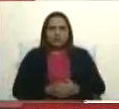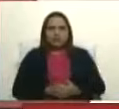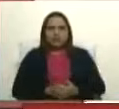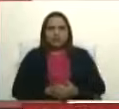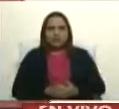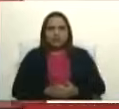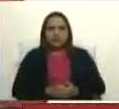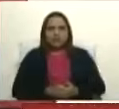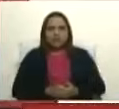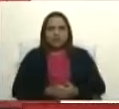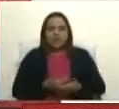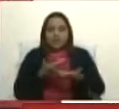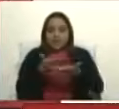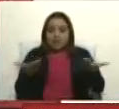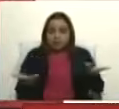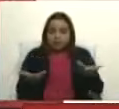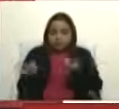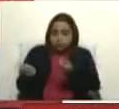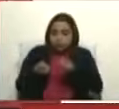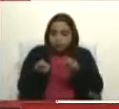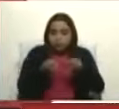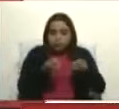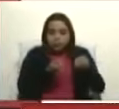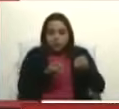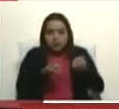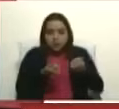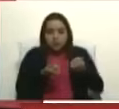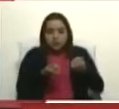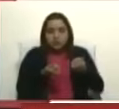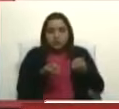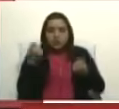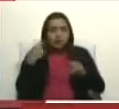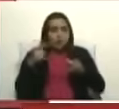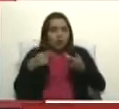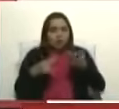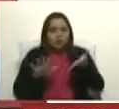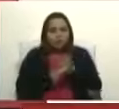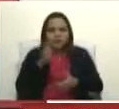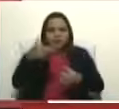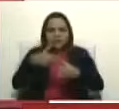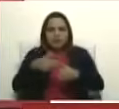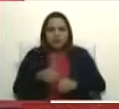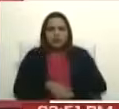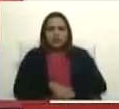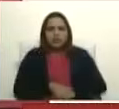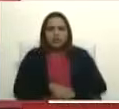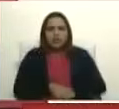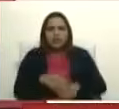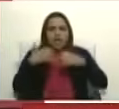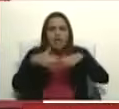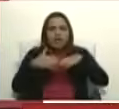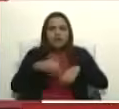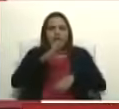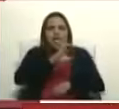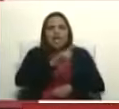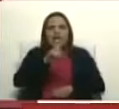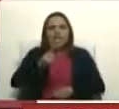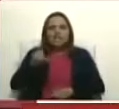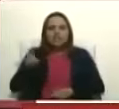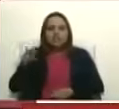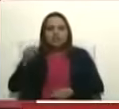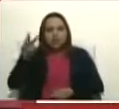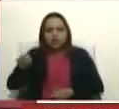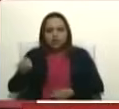De ganancias, pues, en producción. Y la ExxonMobil se embolsilló 22 mil millones de